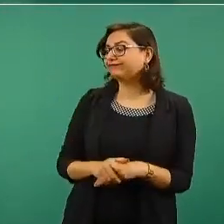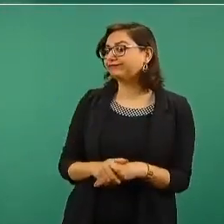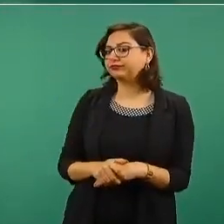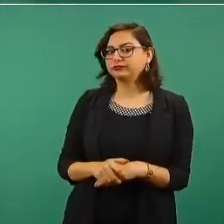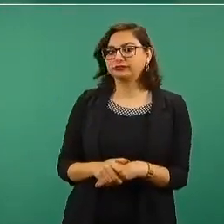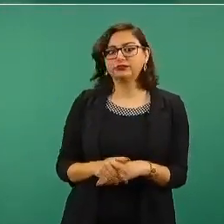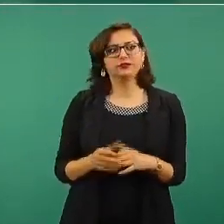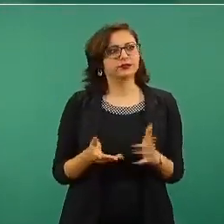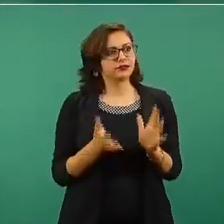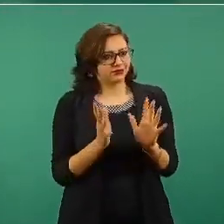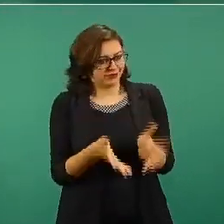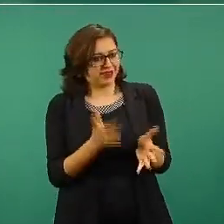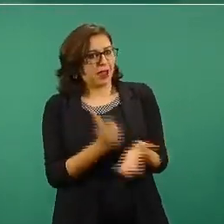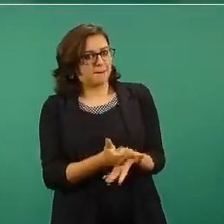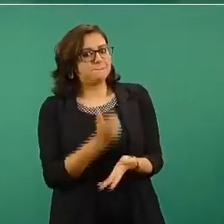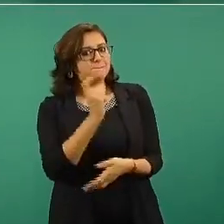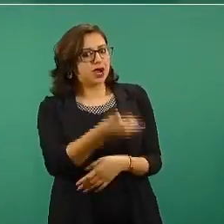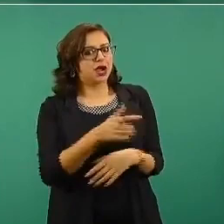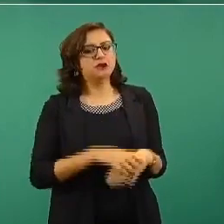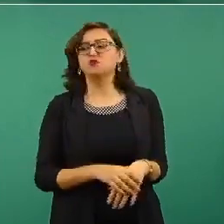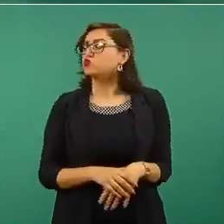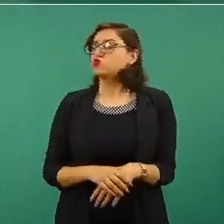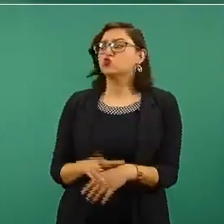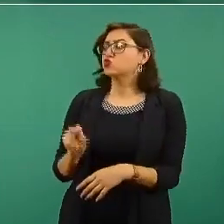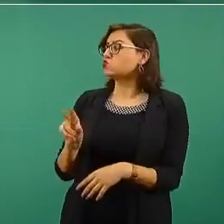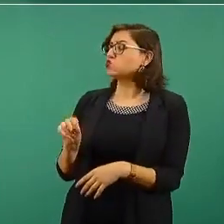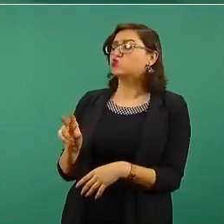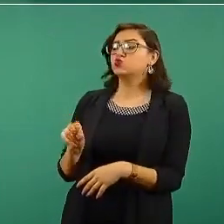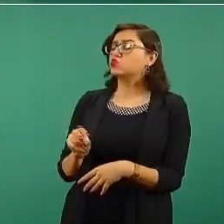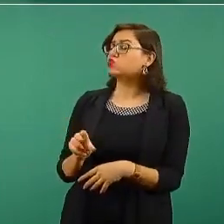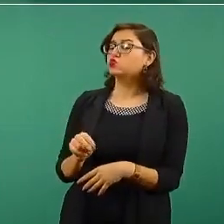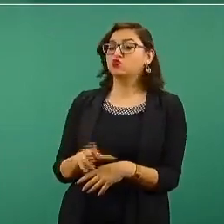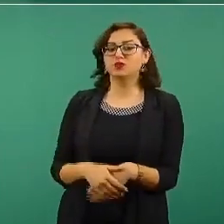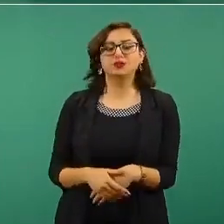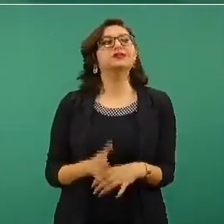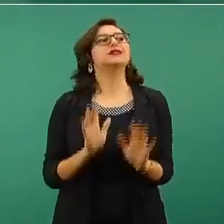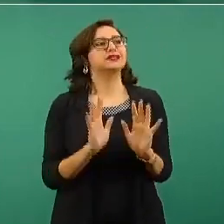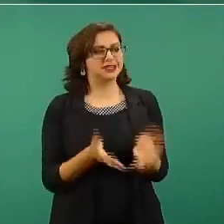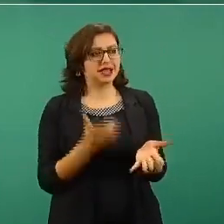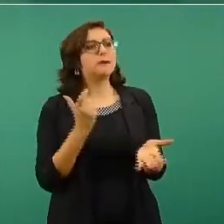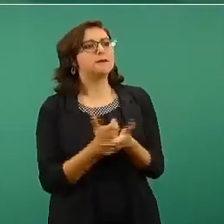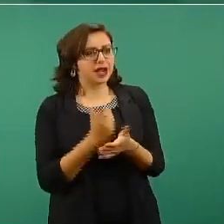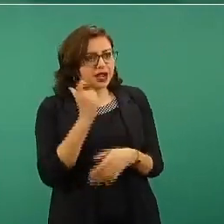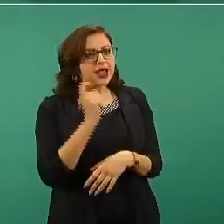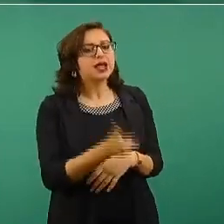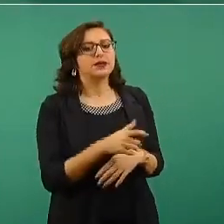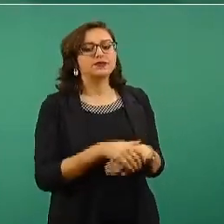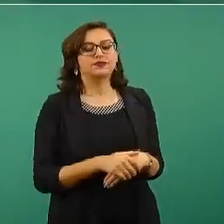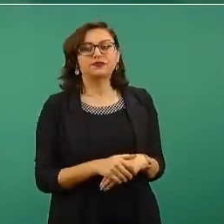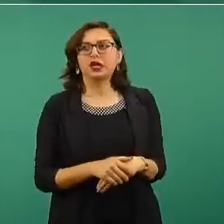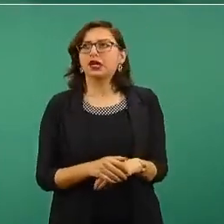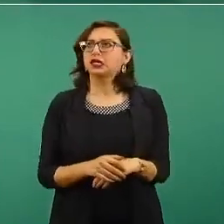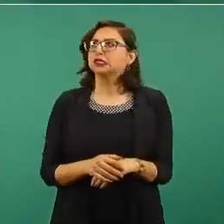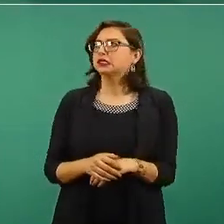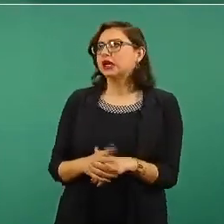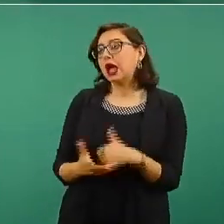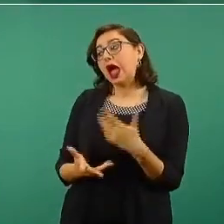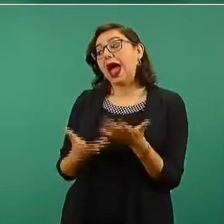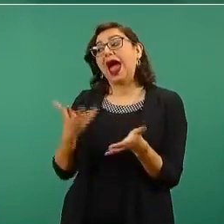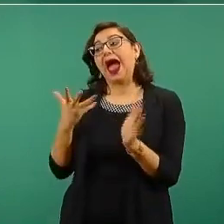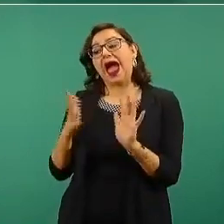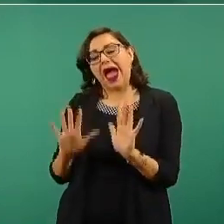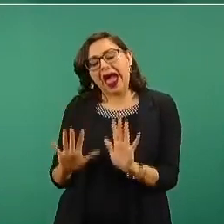Y sí se les había pagado. No, ¿cómo no? Sí, ya les pagamos. Ah, pero para que